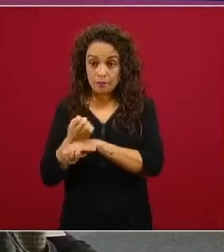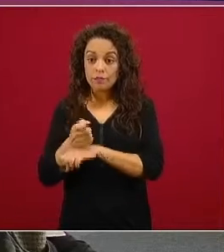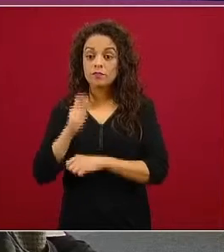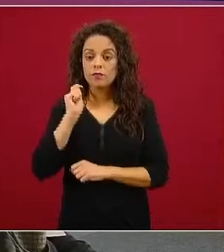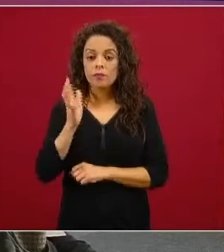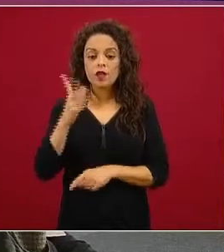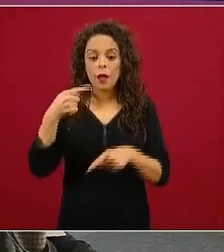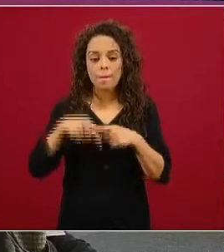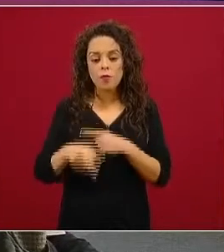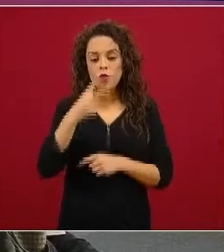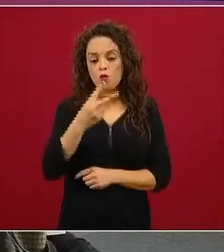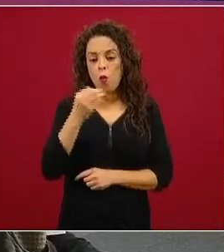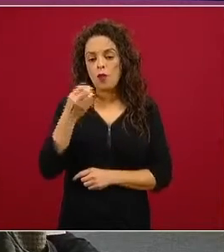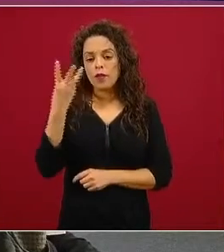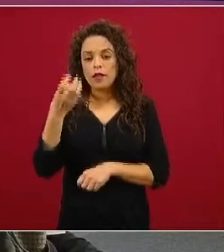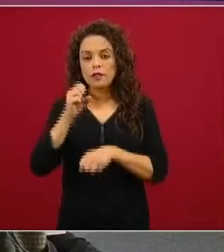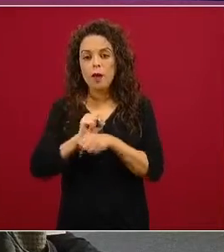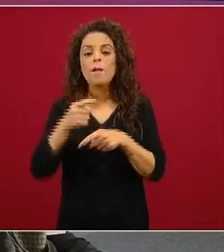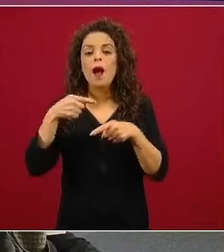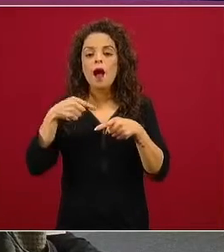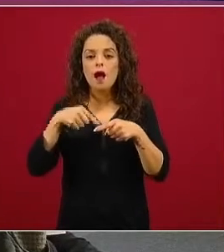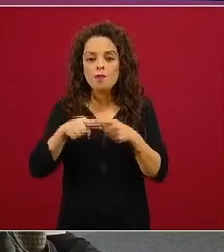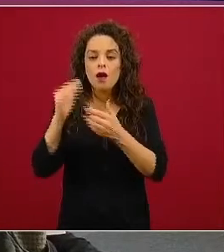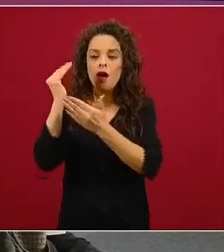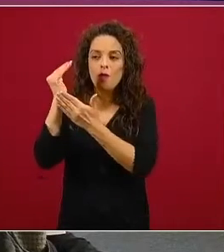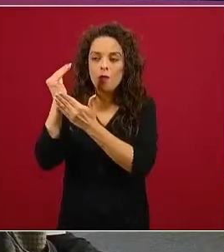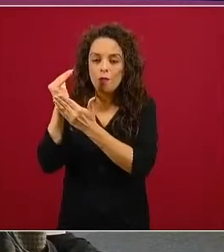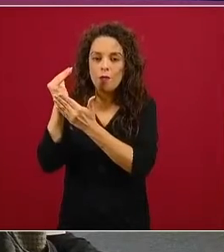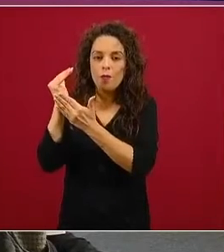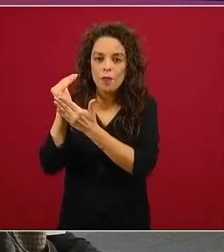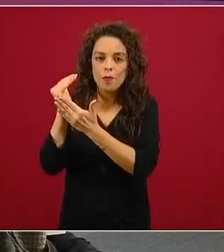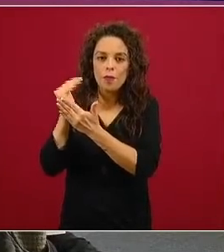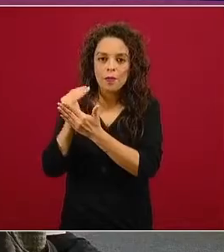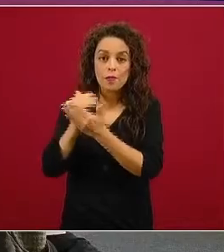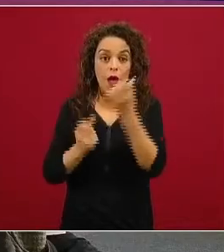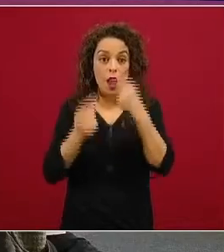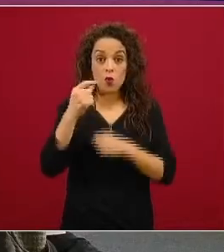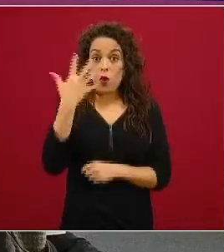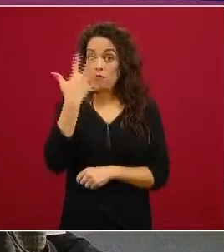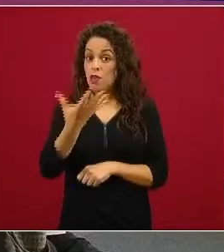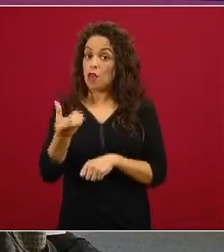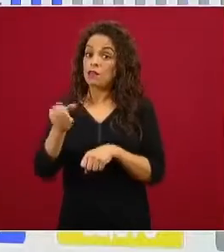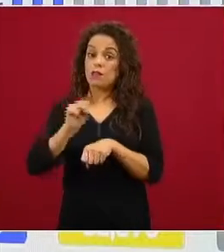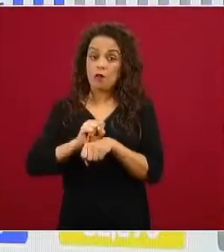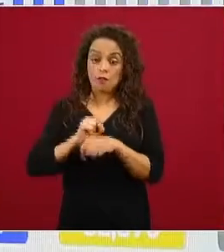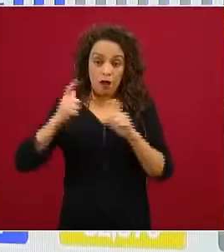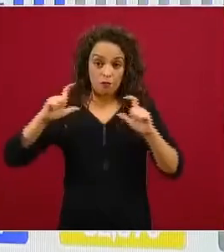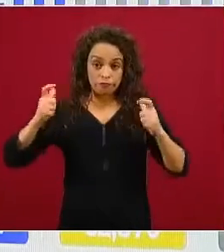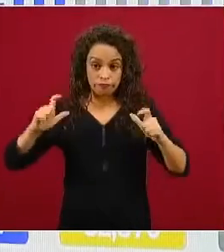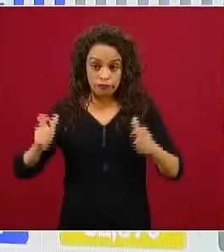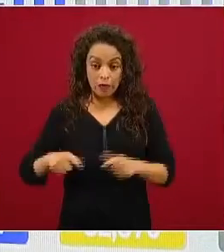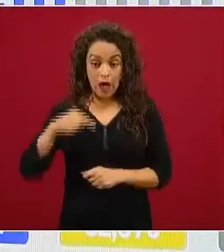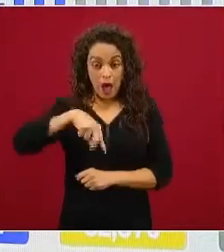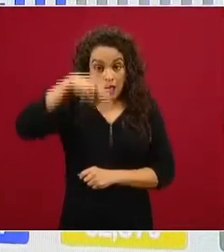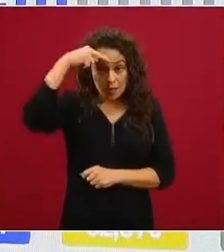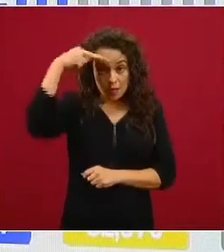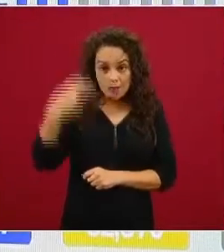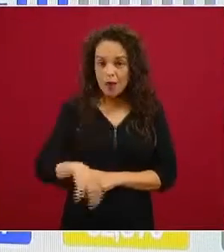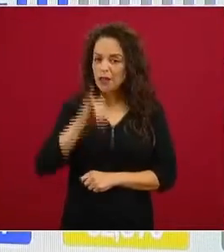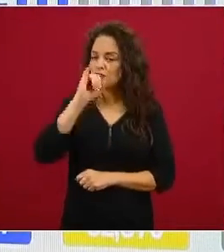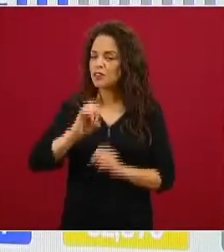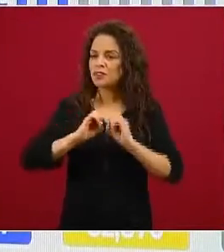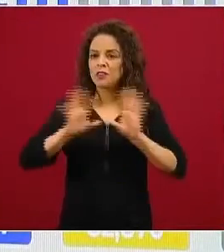solamente 7 permanecen con un incremento en el número de casos o una falta de reducción en el